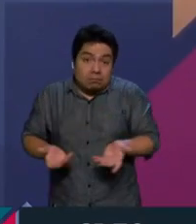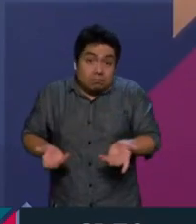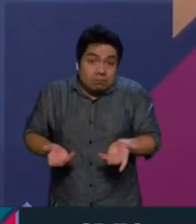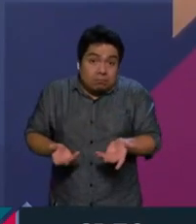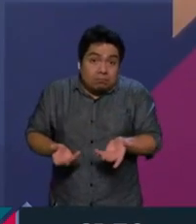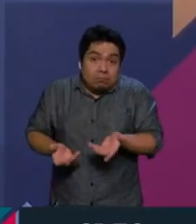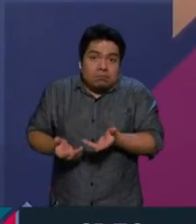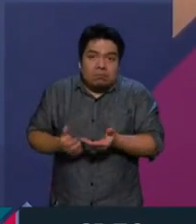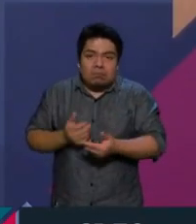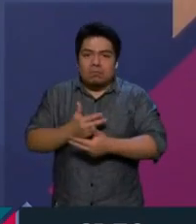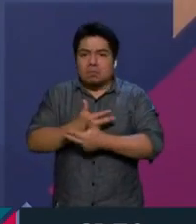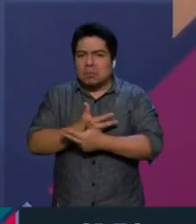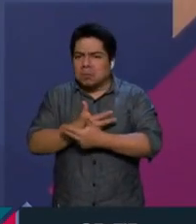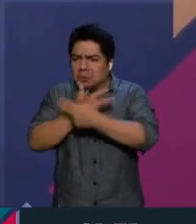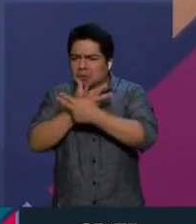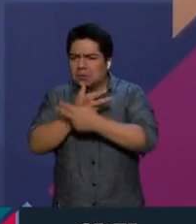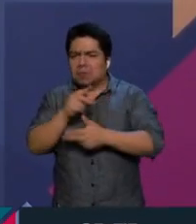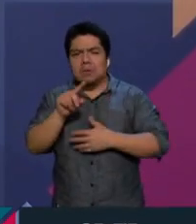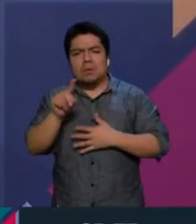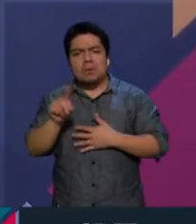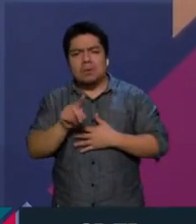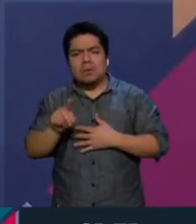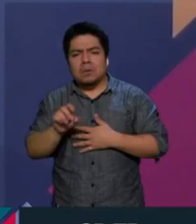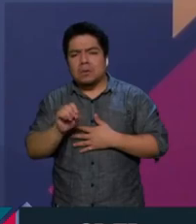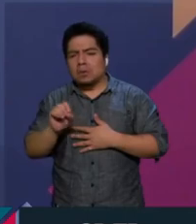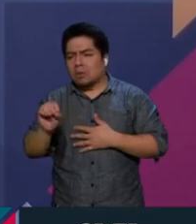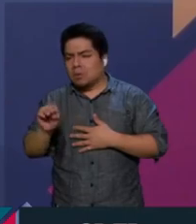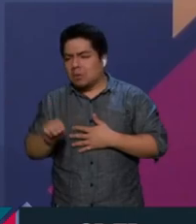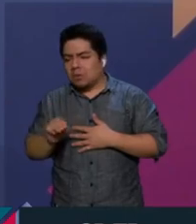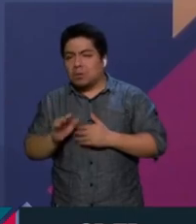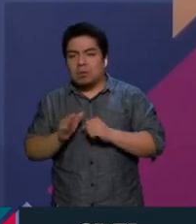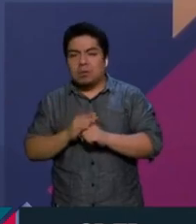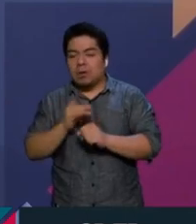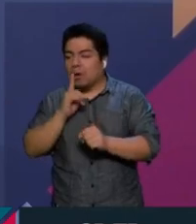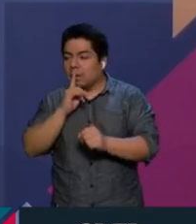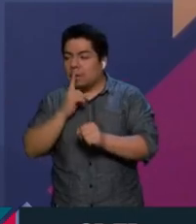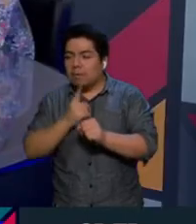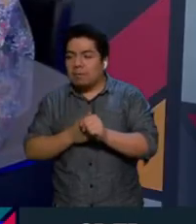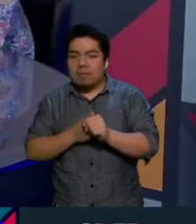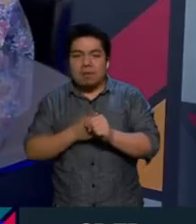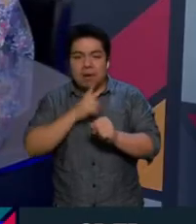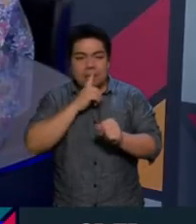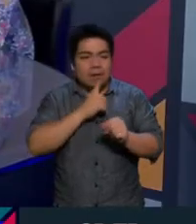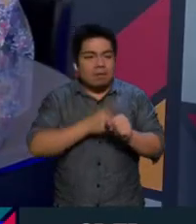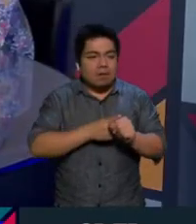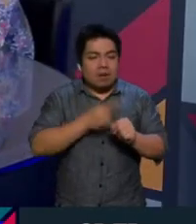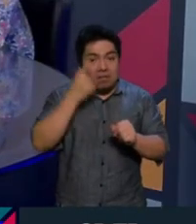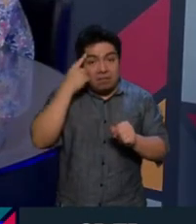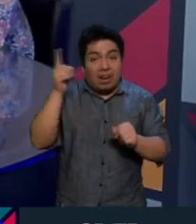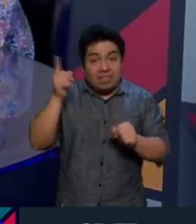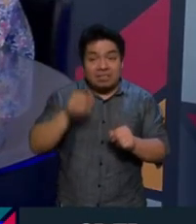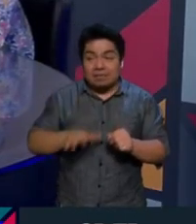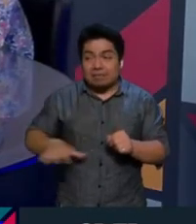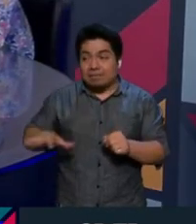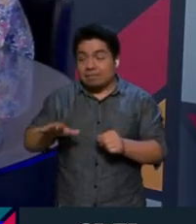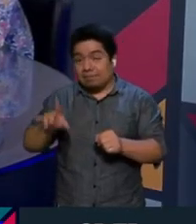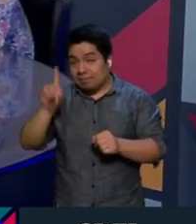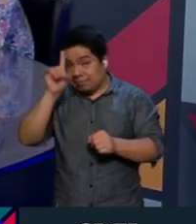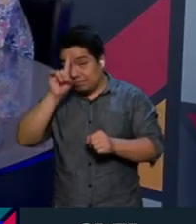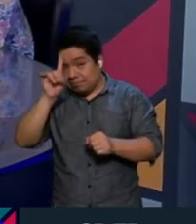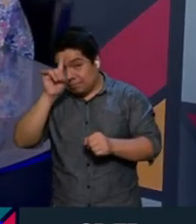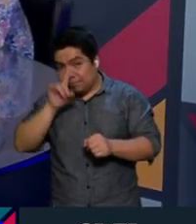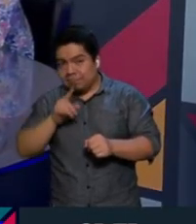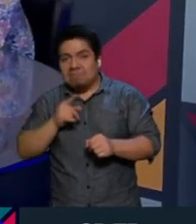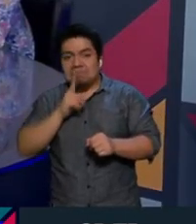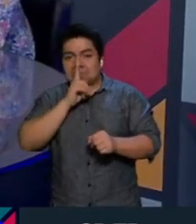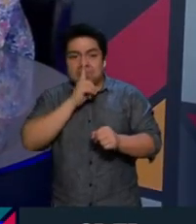la quisieron hacer vía Zoom, porque así es muy fácil apagar micrófonos. Sí. Y bueno, a los concejales de la oposición fue lo que nos